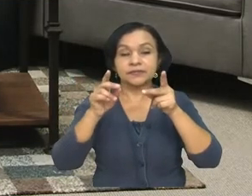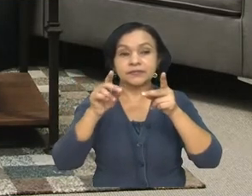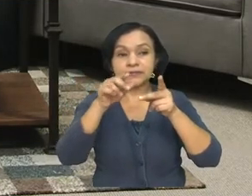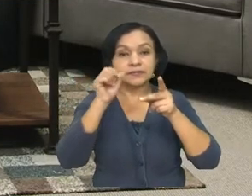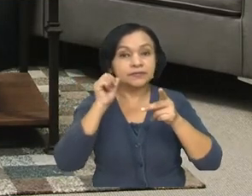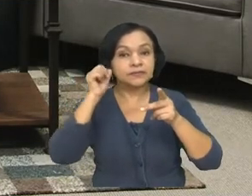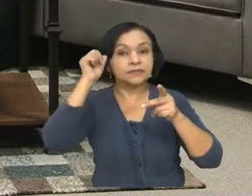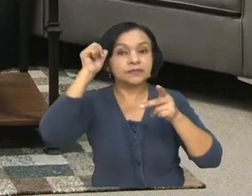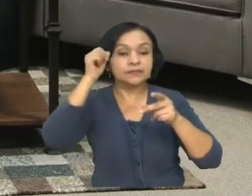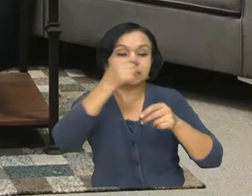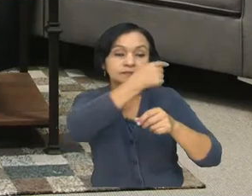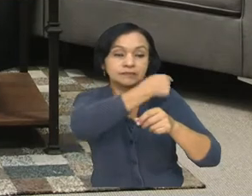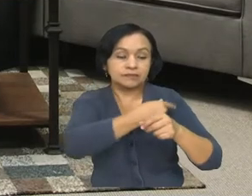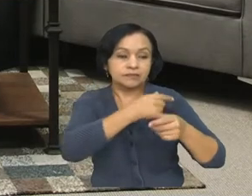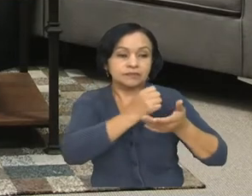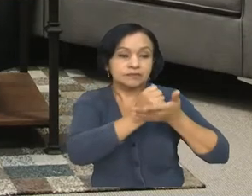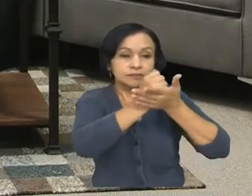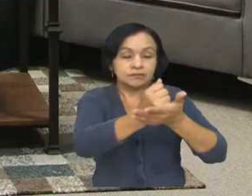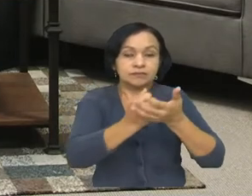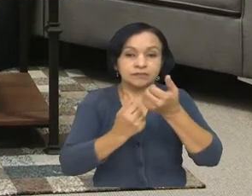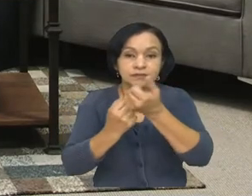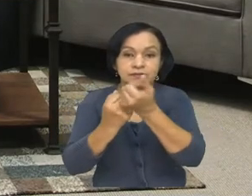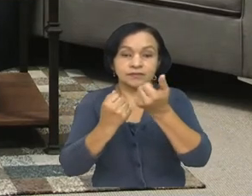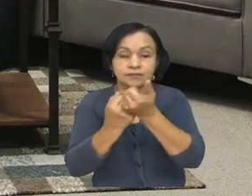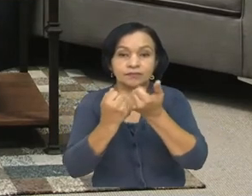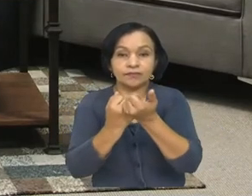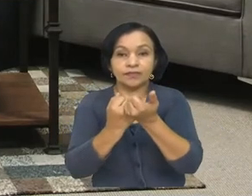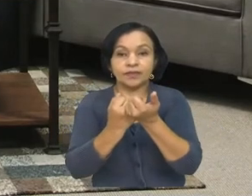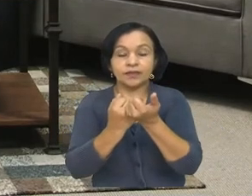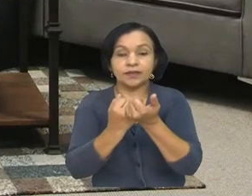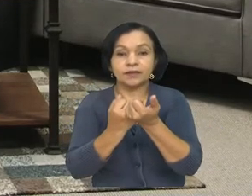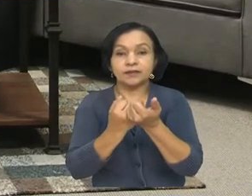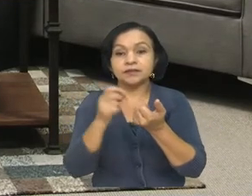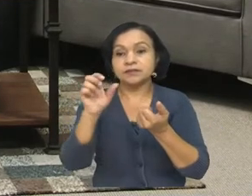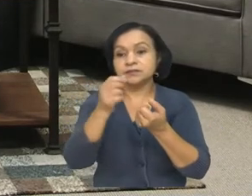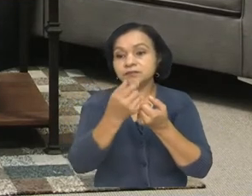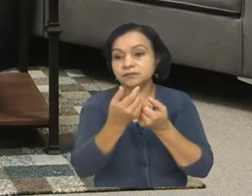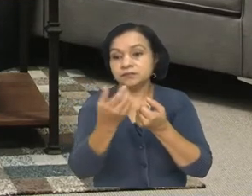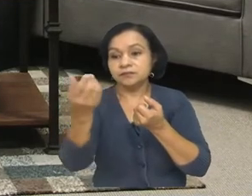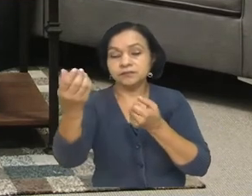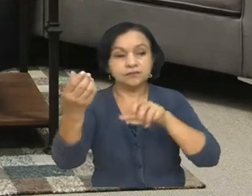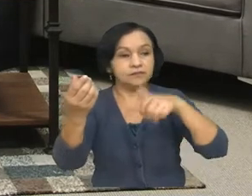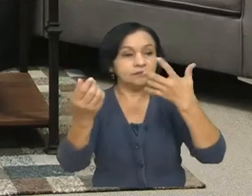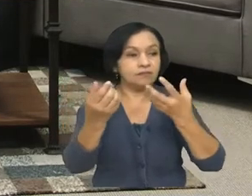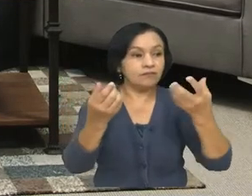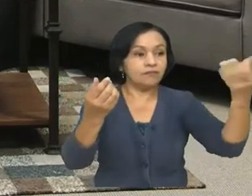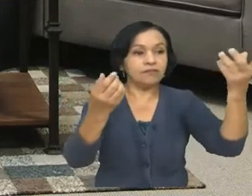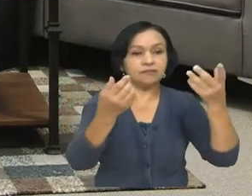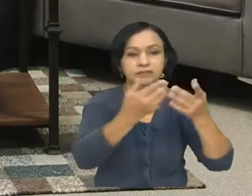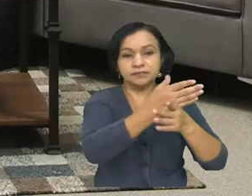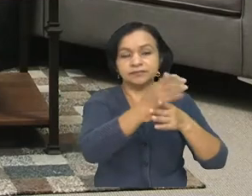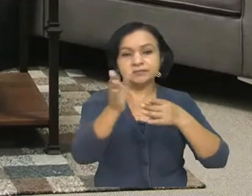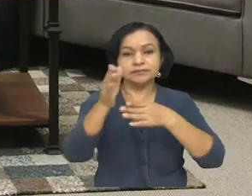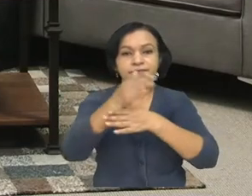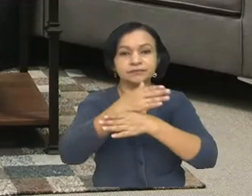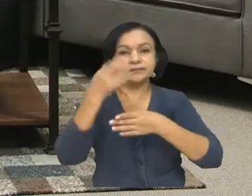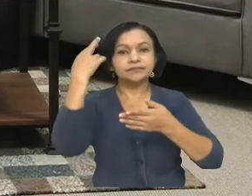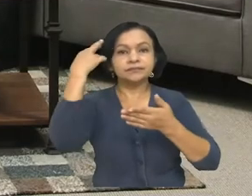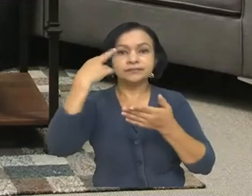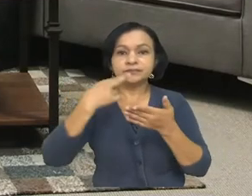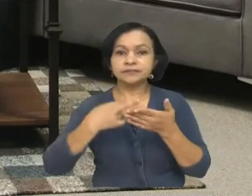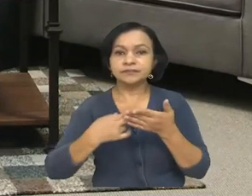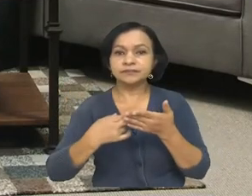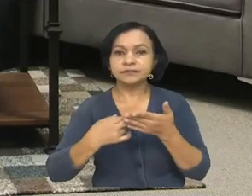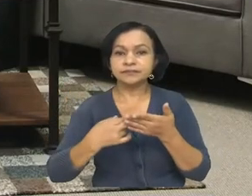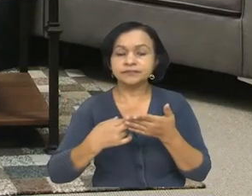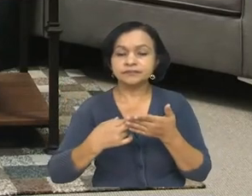otros ayudábamos, y al final. Unos salieron por un lado, otros por otro lado. Yo recuerdo que el